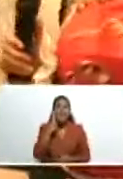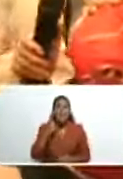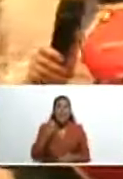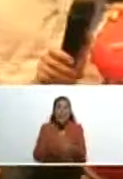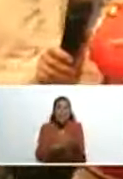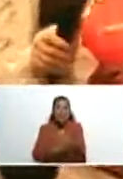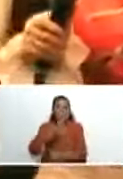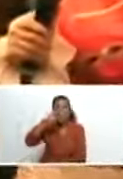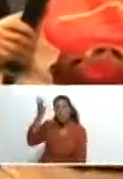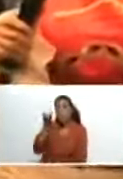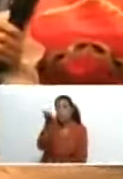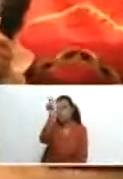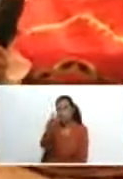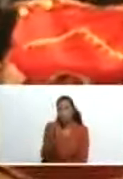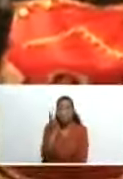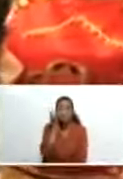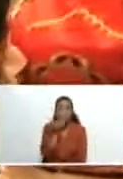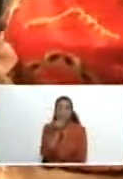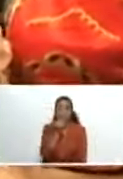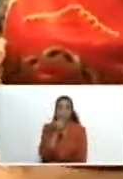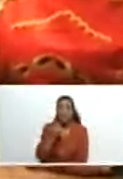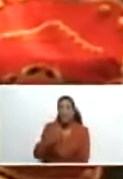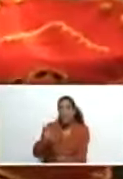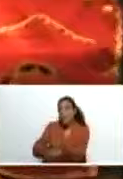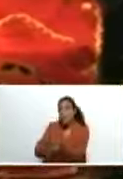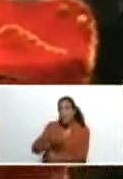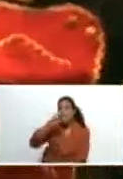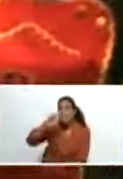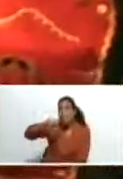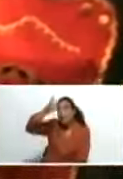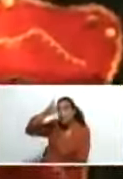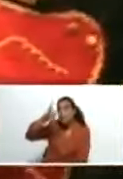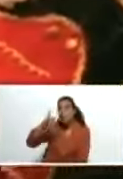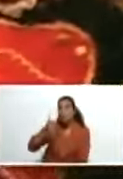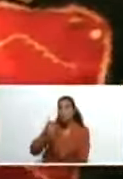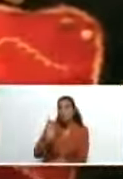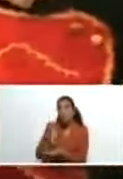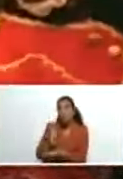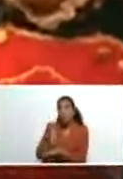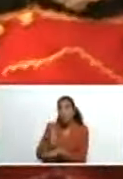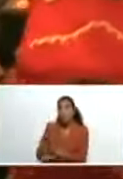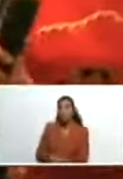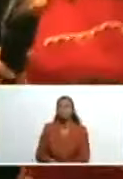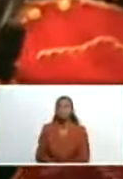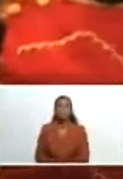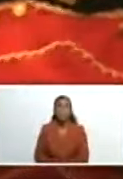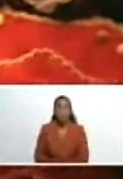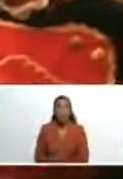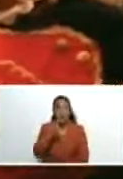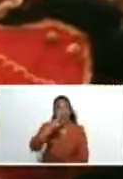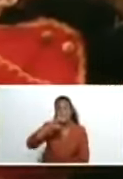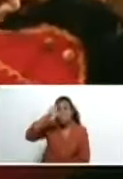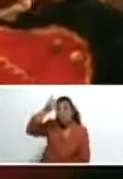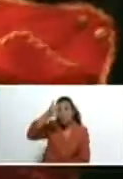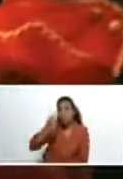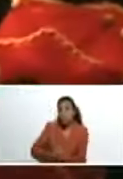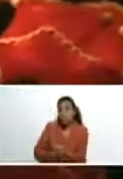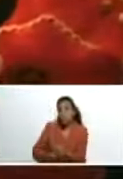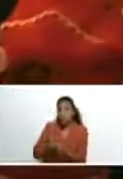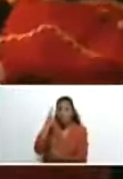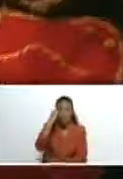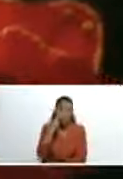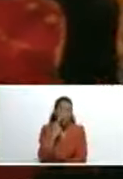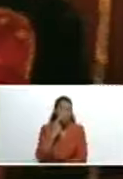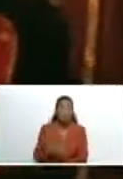María Antonia, María Antonia. La hermana que él protegió tanto, cuidó tanto en aquel periodo convulso, dado que